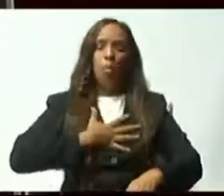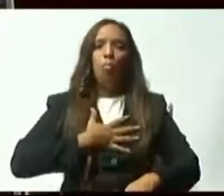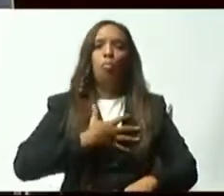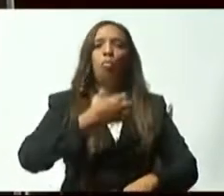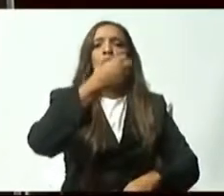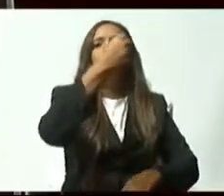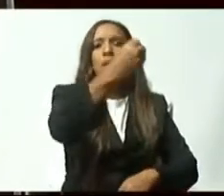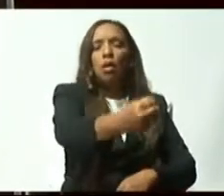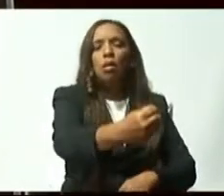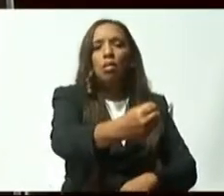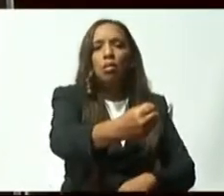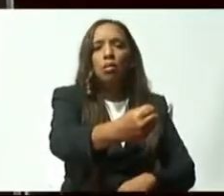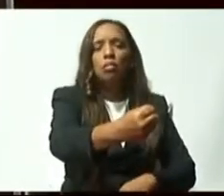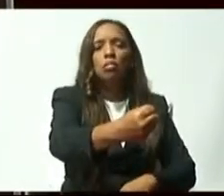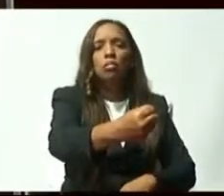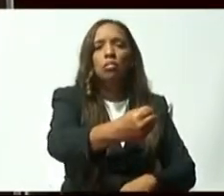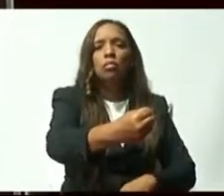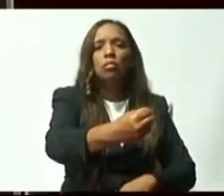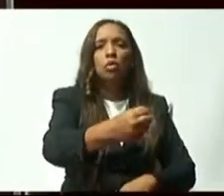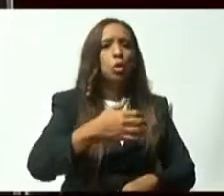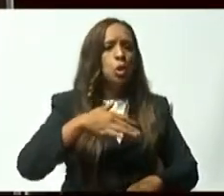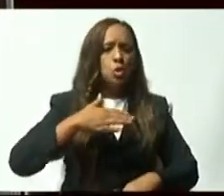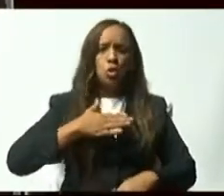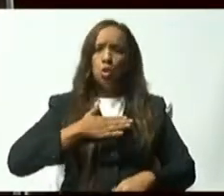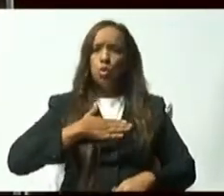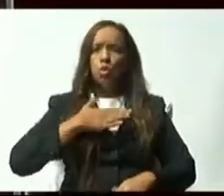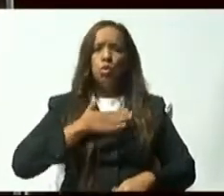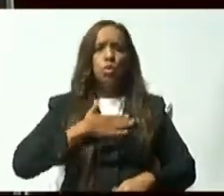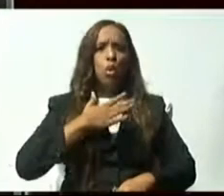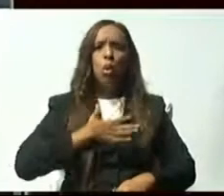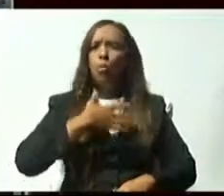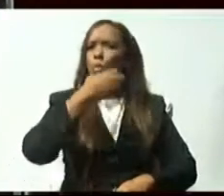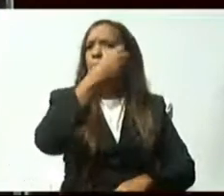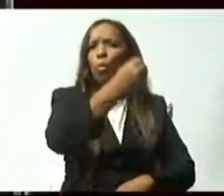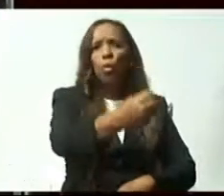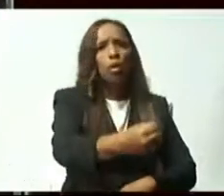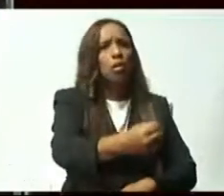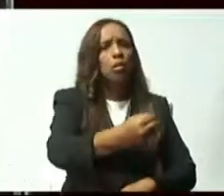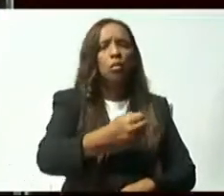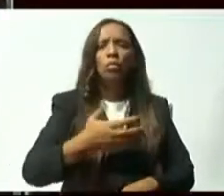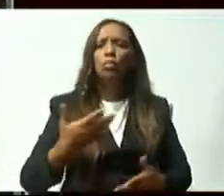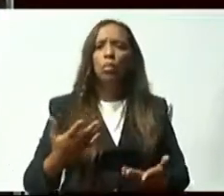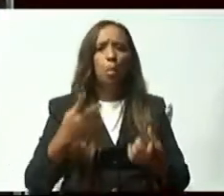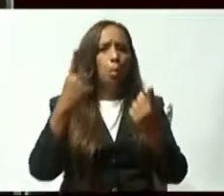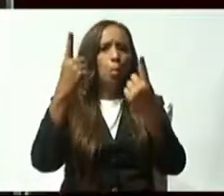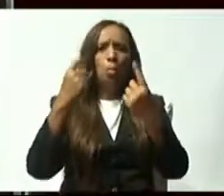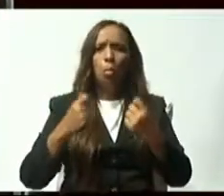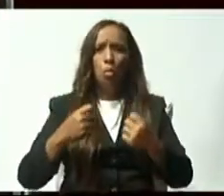salir para allá si me mandan a buscar. Sin respetar inmunidad.